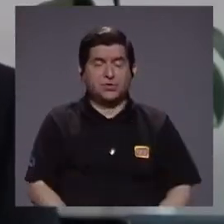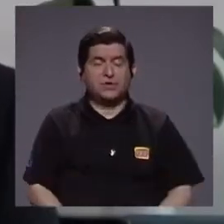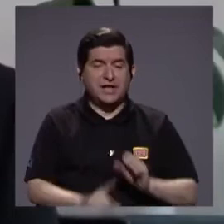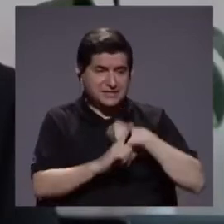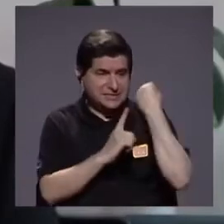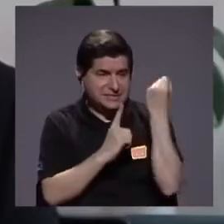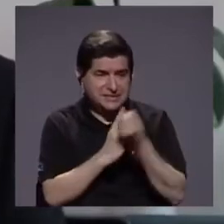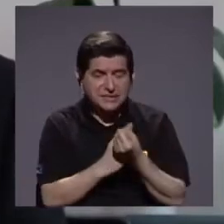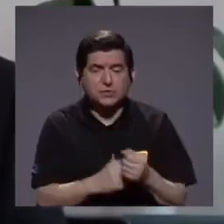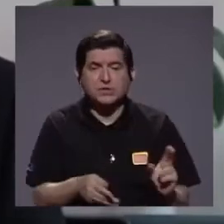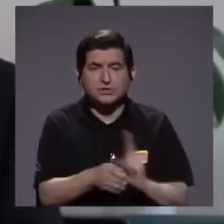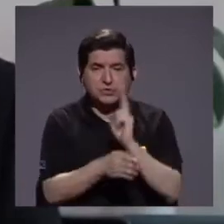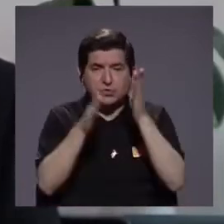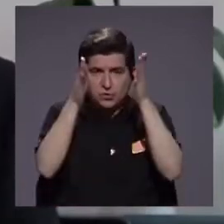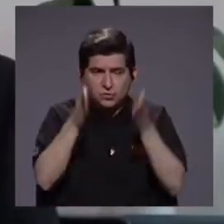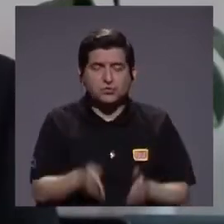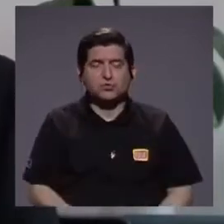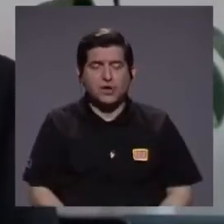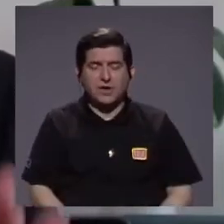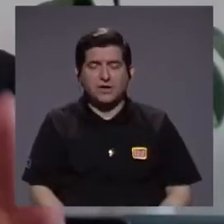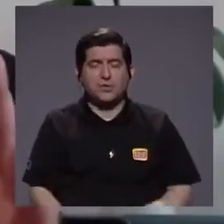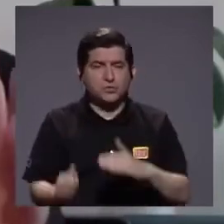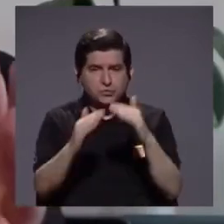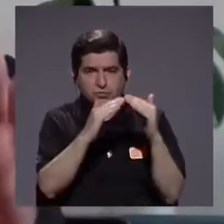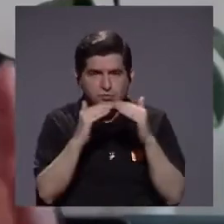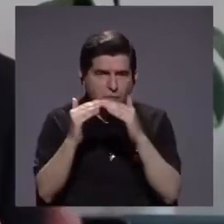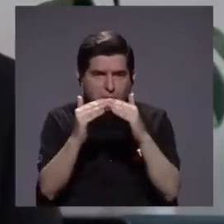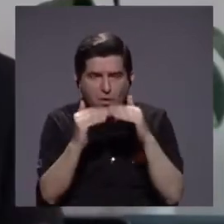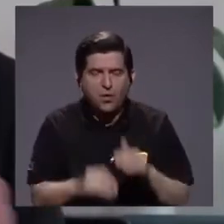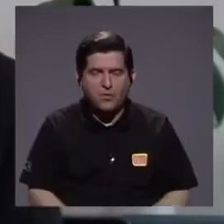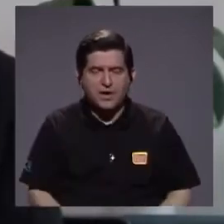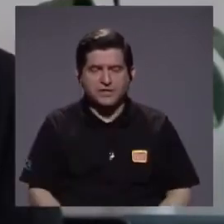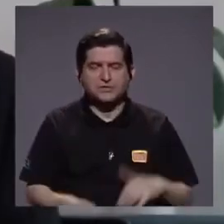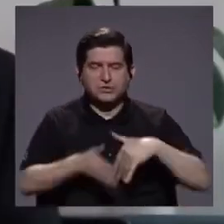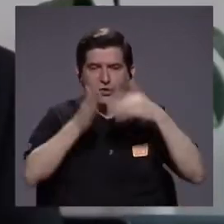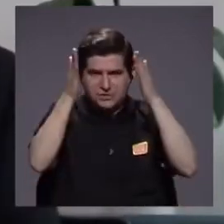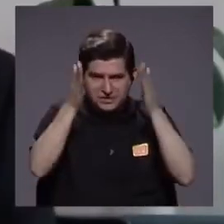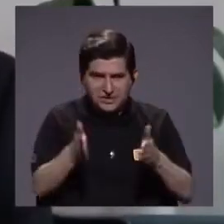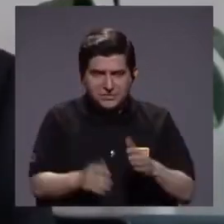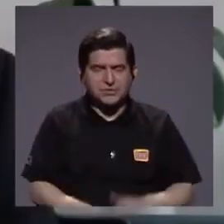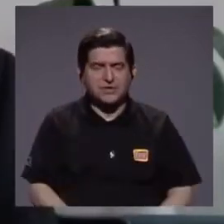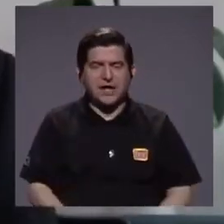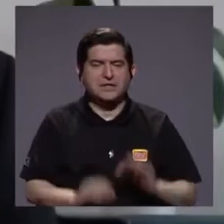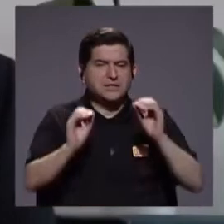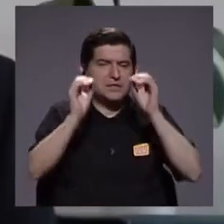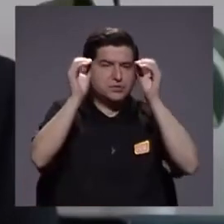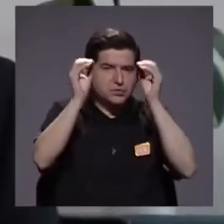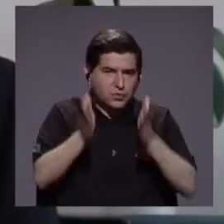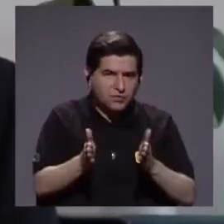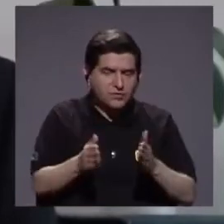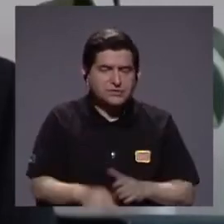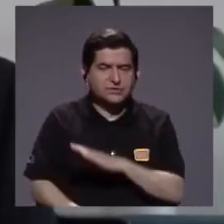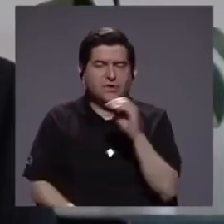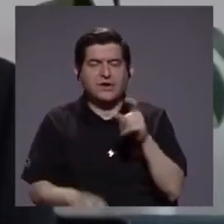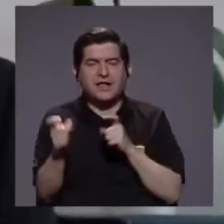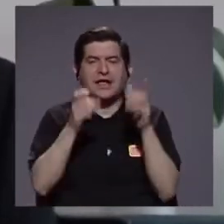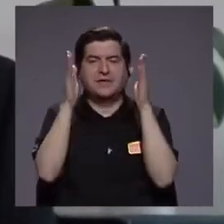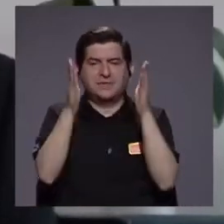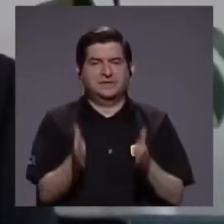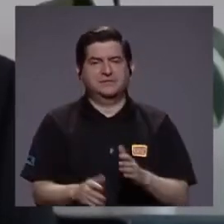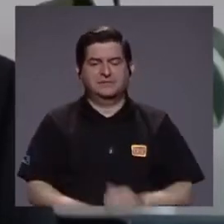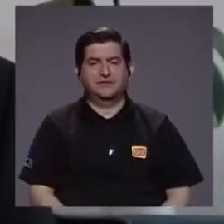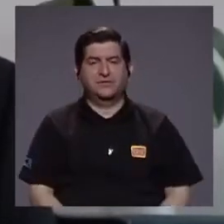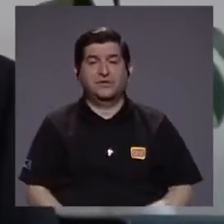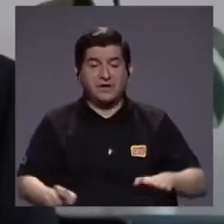las personas usuarias, dentro de los que están las poblaciones, evidentemente, estudiantil, docentes y la población administrativa,